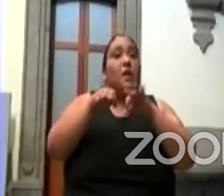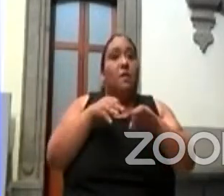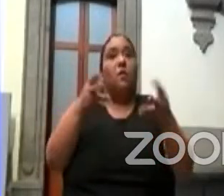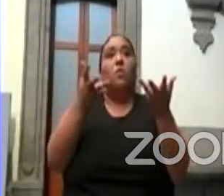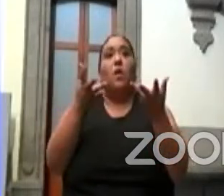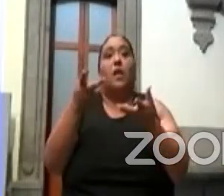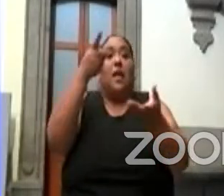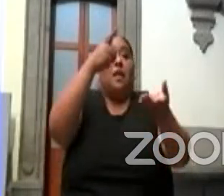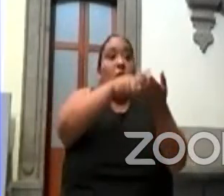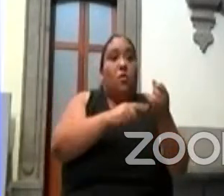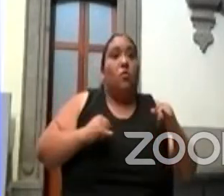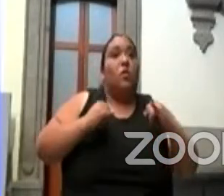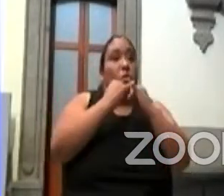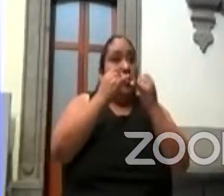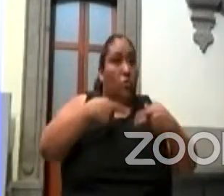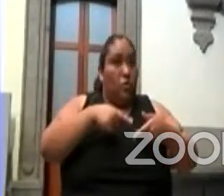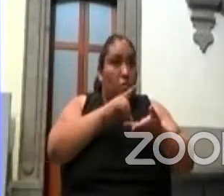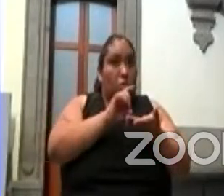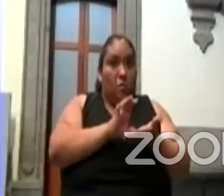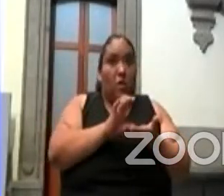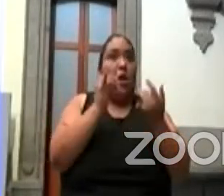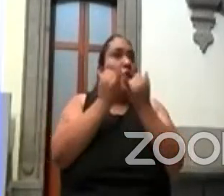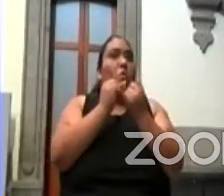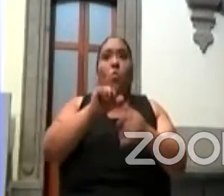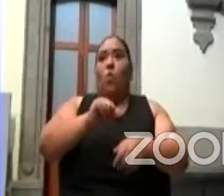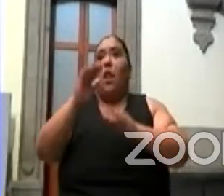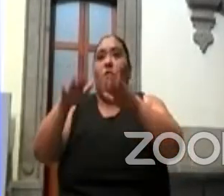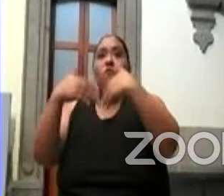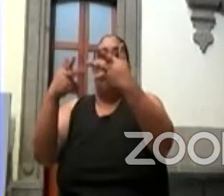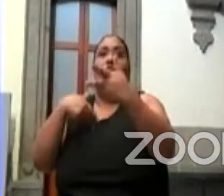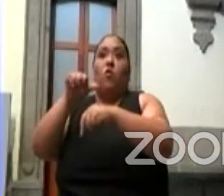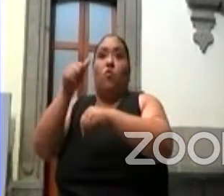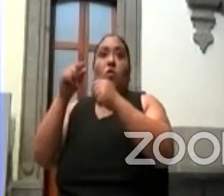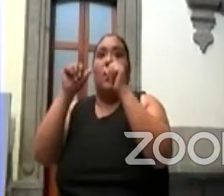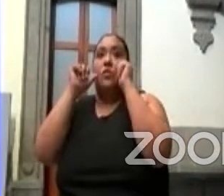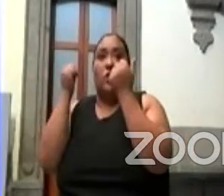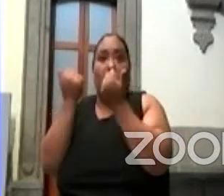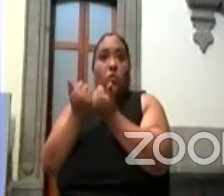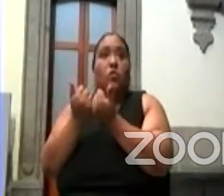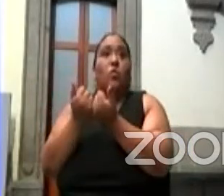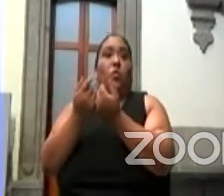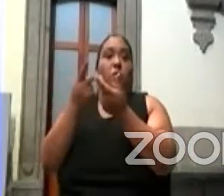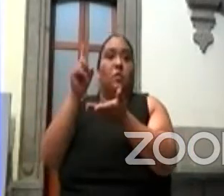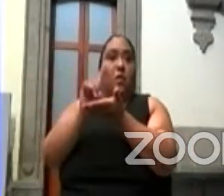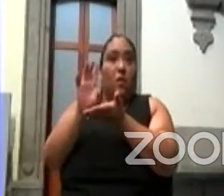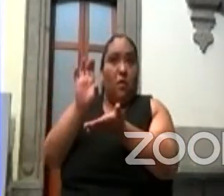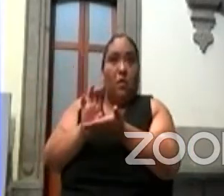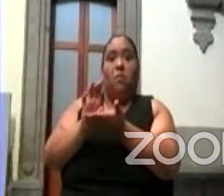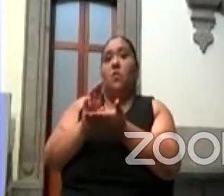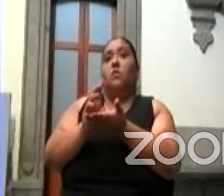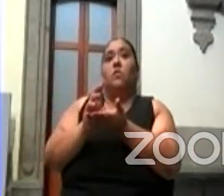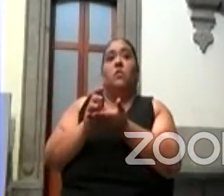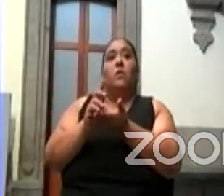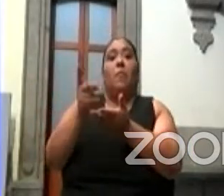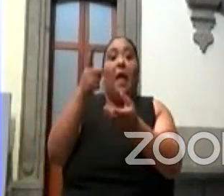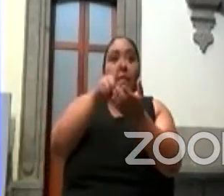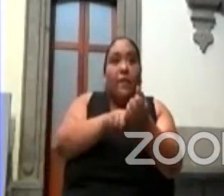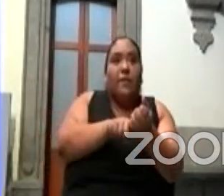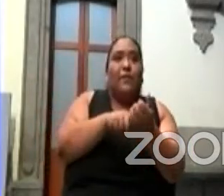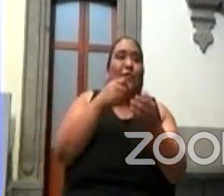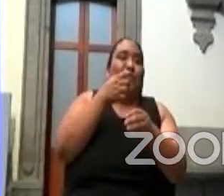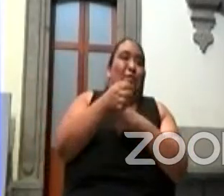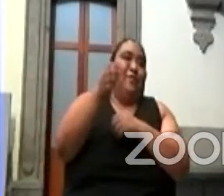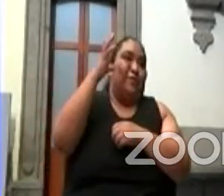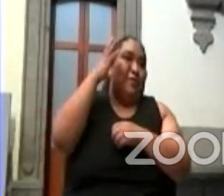instituto como cada una de las organizaciones de la sociedad civil en el estado. Entonces, sí consideramos